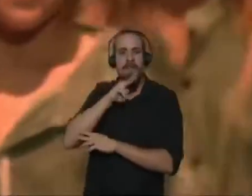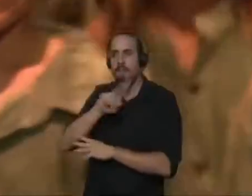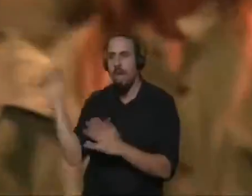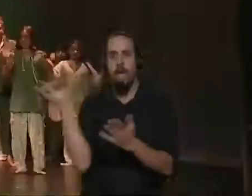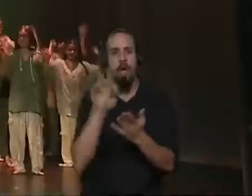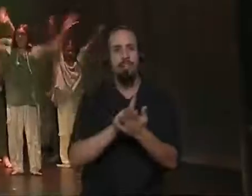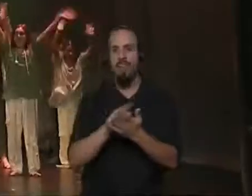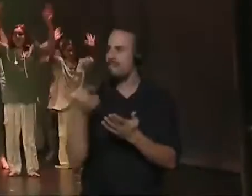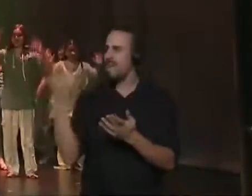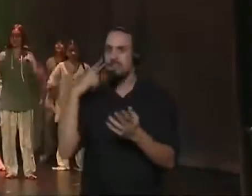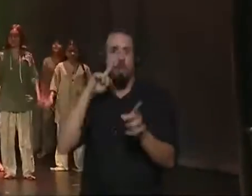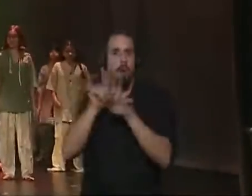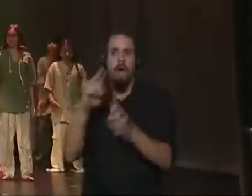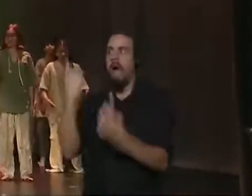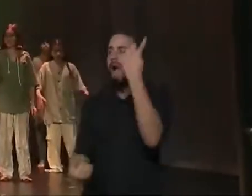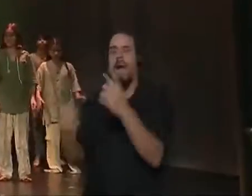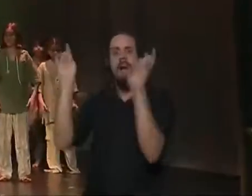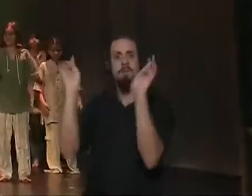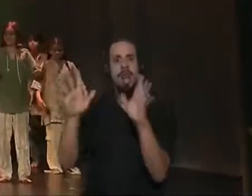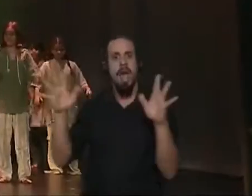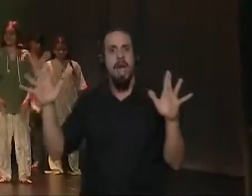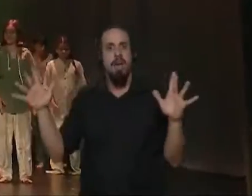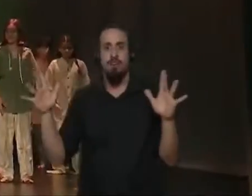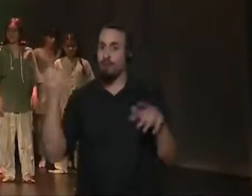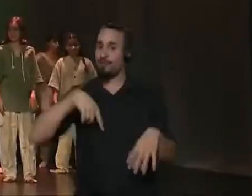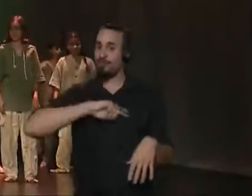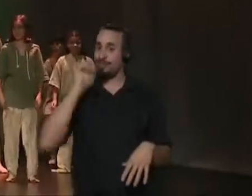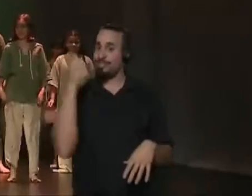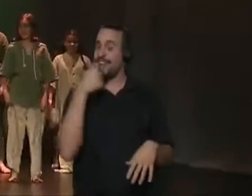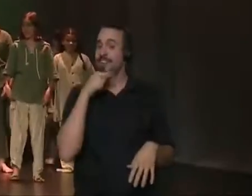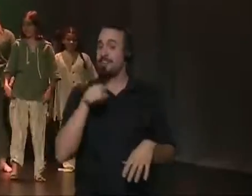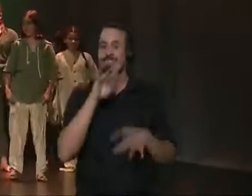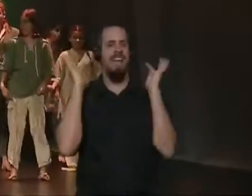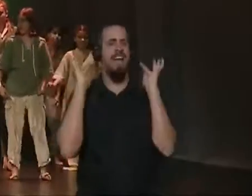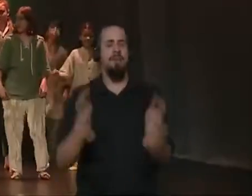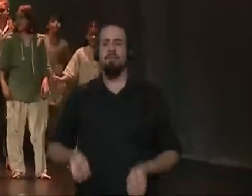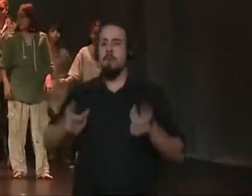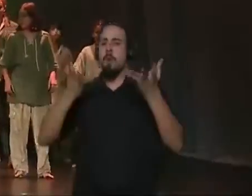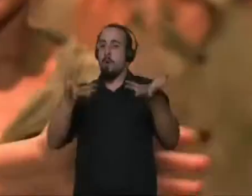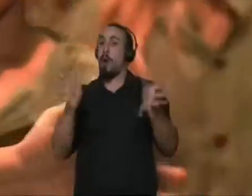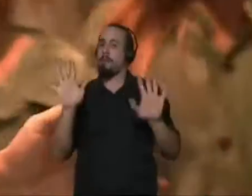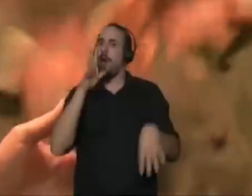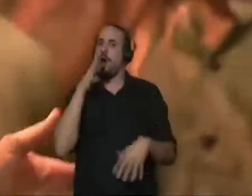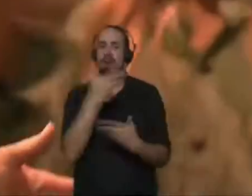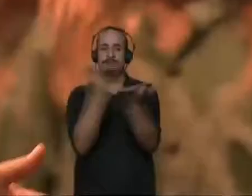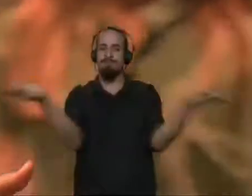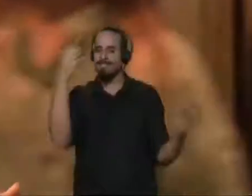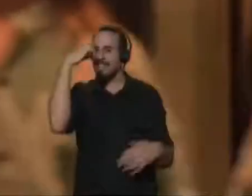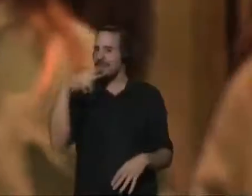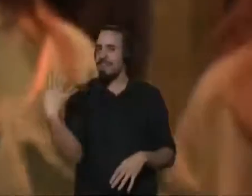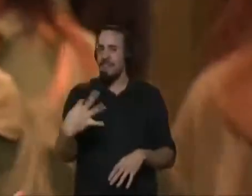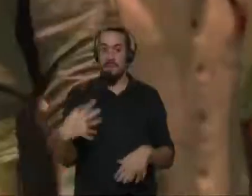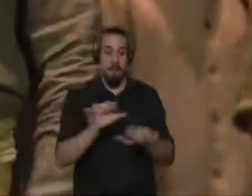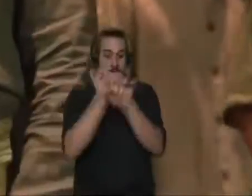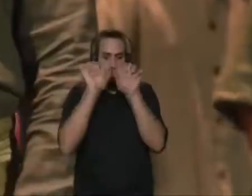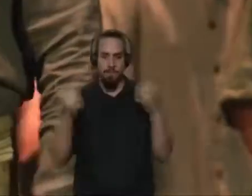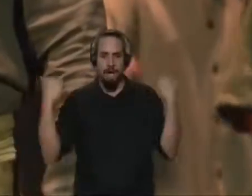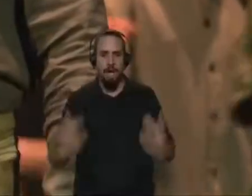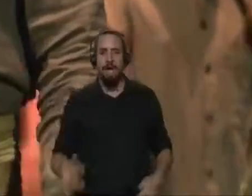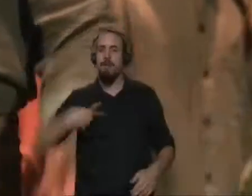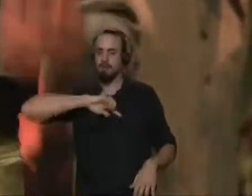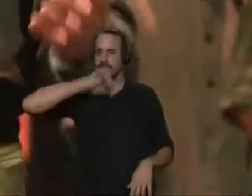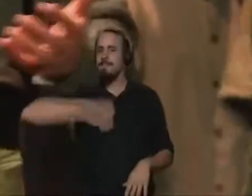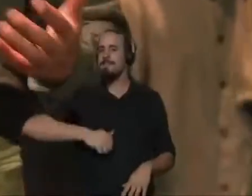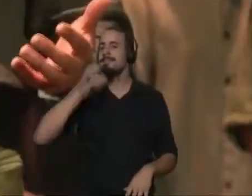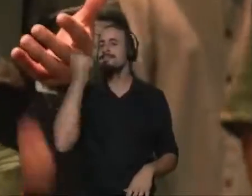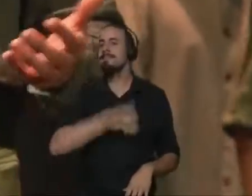vez es un milagro. Jamás hemos contado este secreto, pero conviene ya que bien se sepa. Esta forma de ser, tan